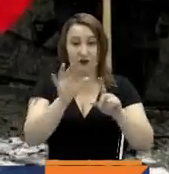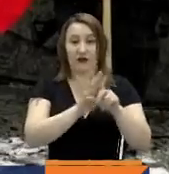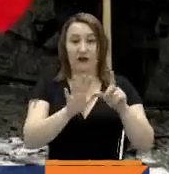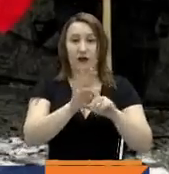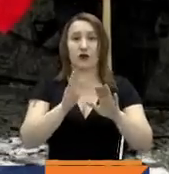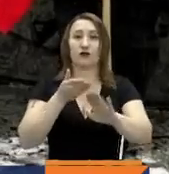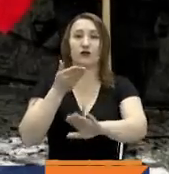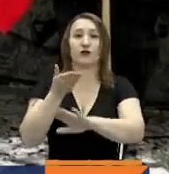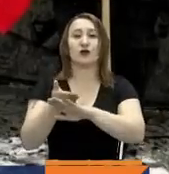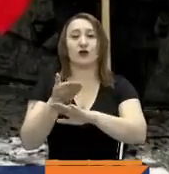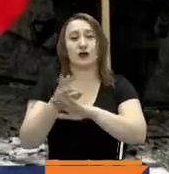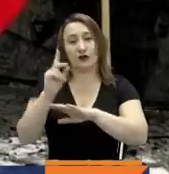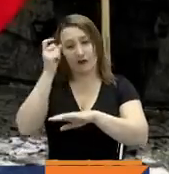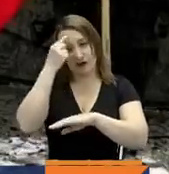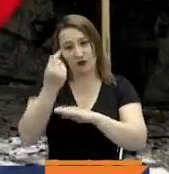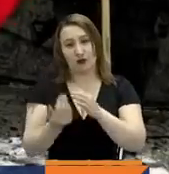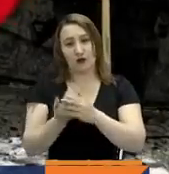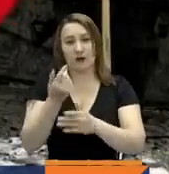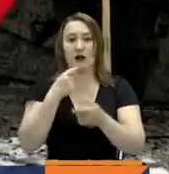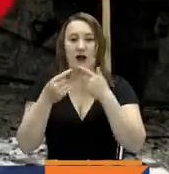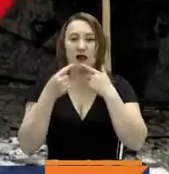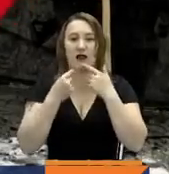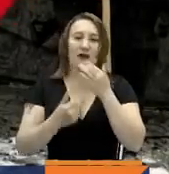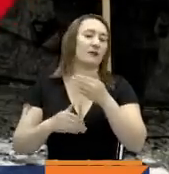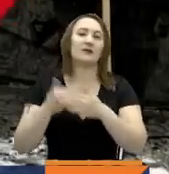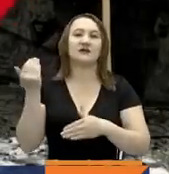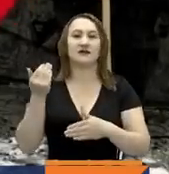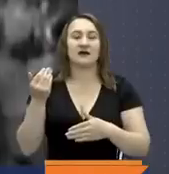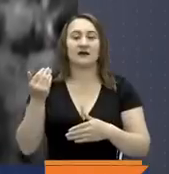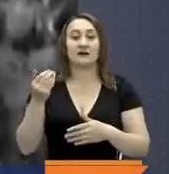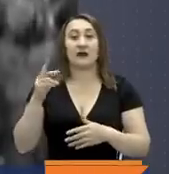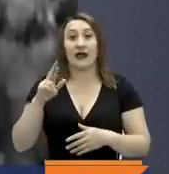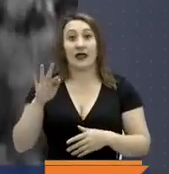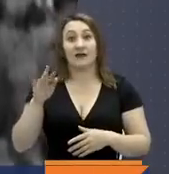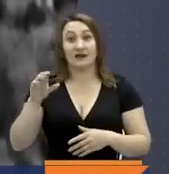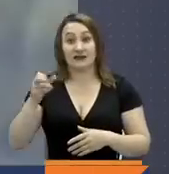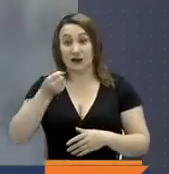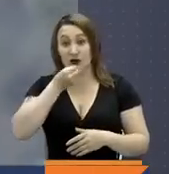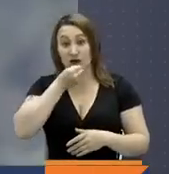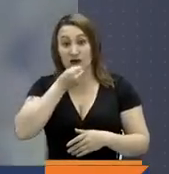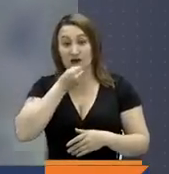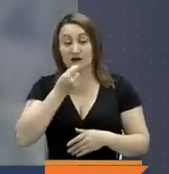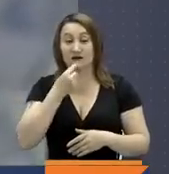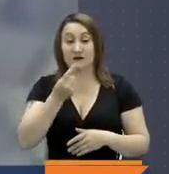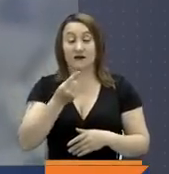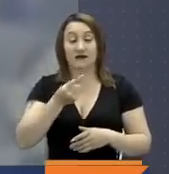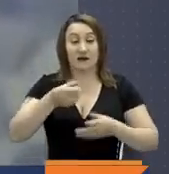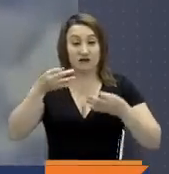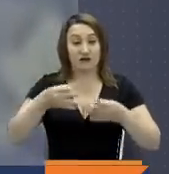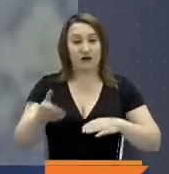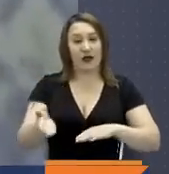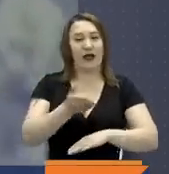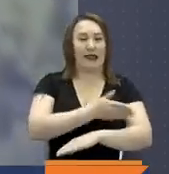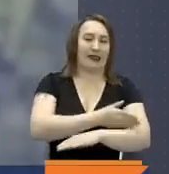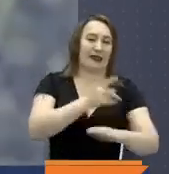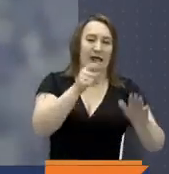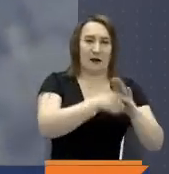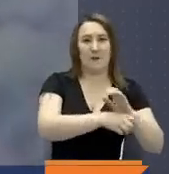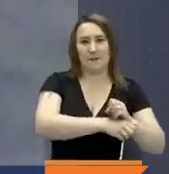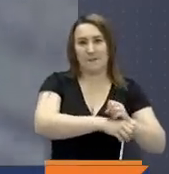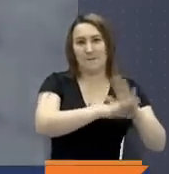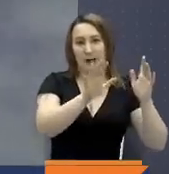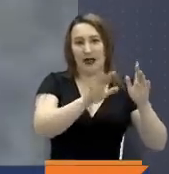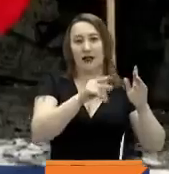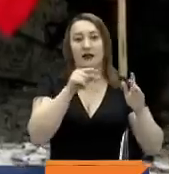iniciar diálogos Fuentes le confirmaron a rtvc noticias que el video habría sido grabado antes del bombardeo al campamento